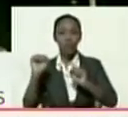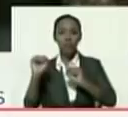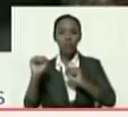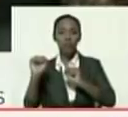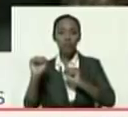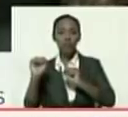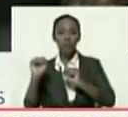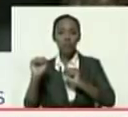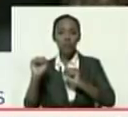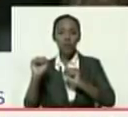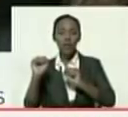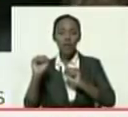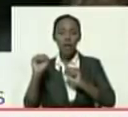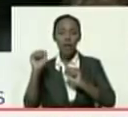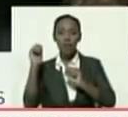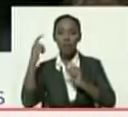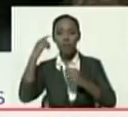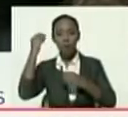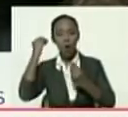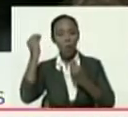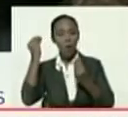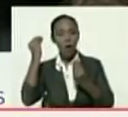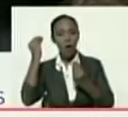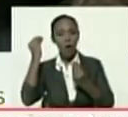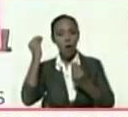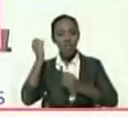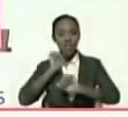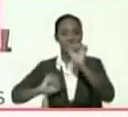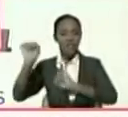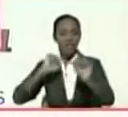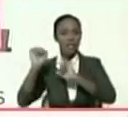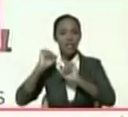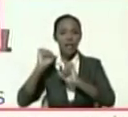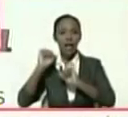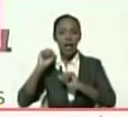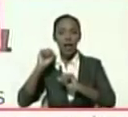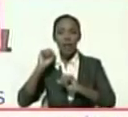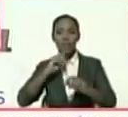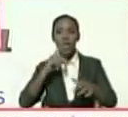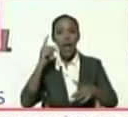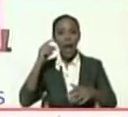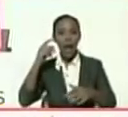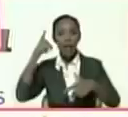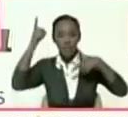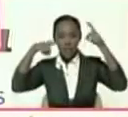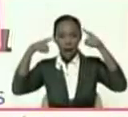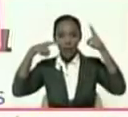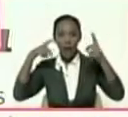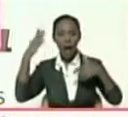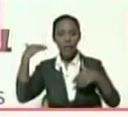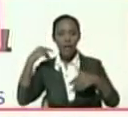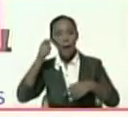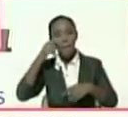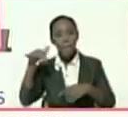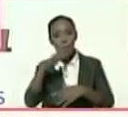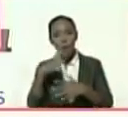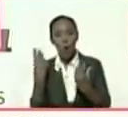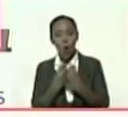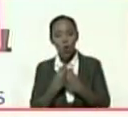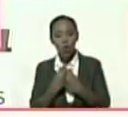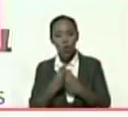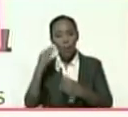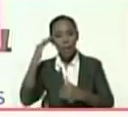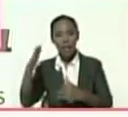de instinto salir a defender a Hugo Chávez, tanto del pueblo como de la Fuerza Armada, a nuestro comandante Hugo Chávez, en el